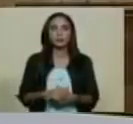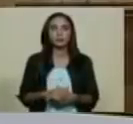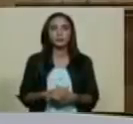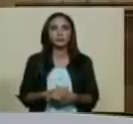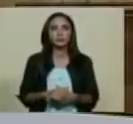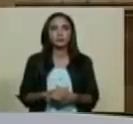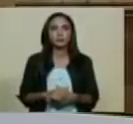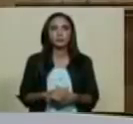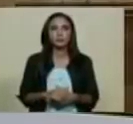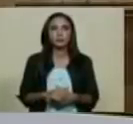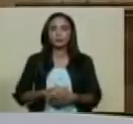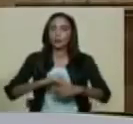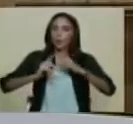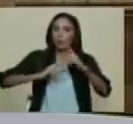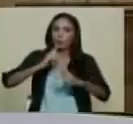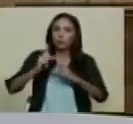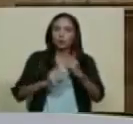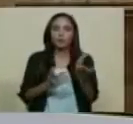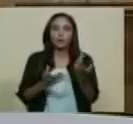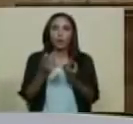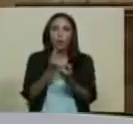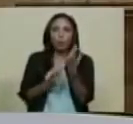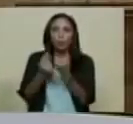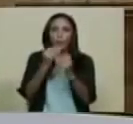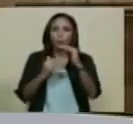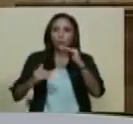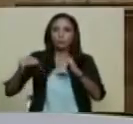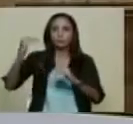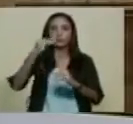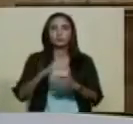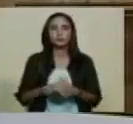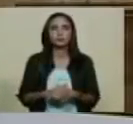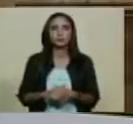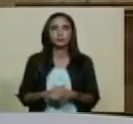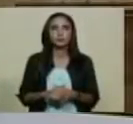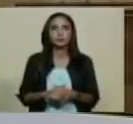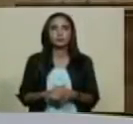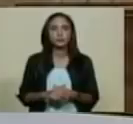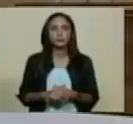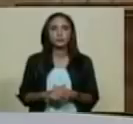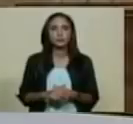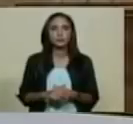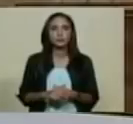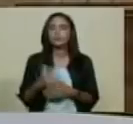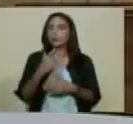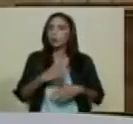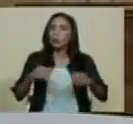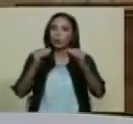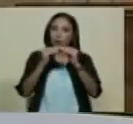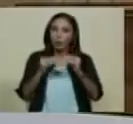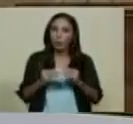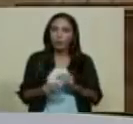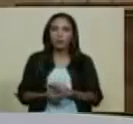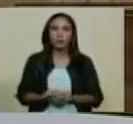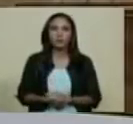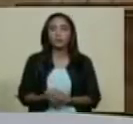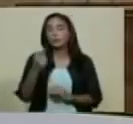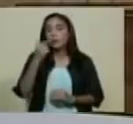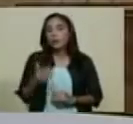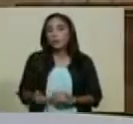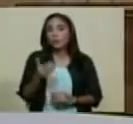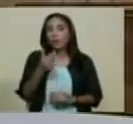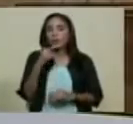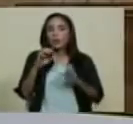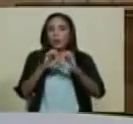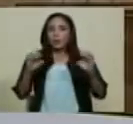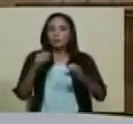en lo productivo, en lo económico, en lo educativo. Todo tiene que ir junto, por eso es tan importante la educación,